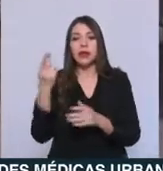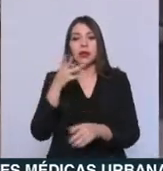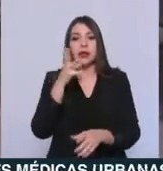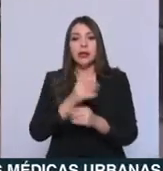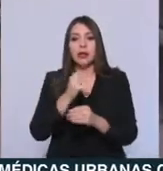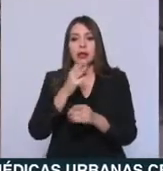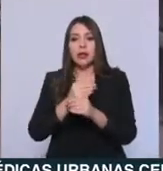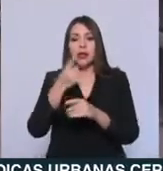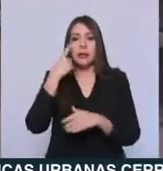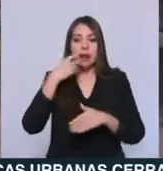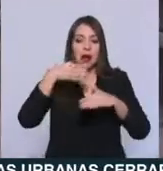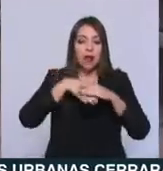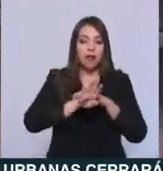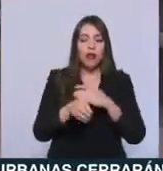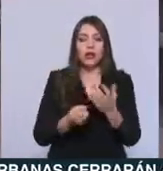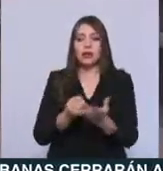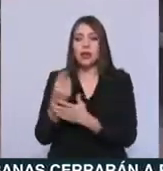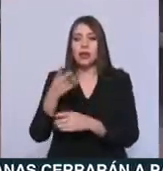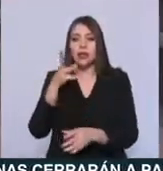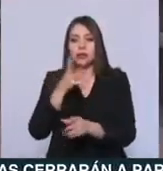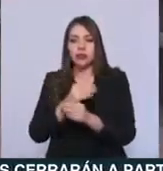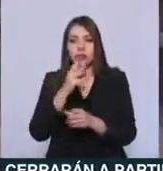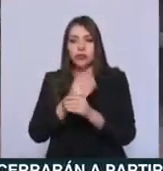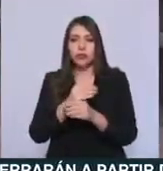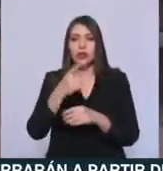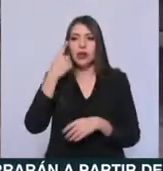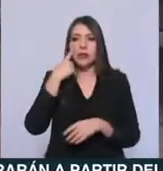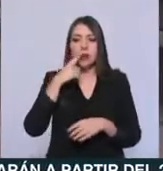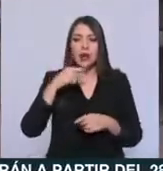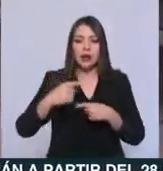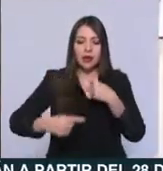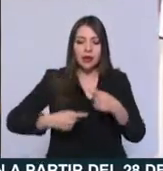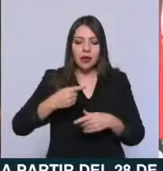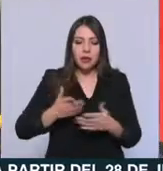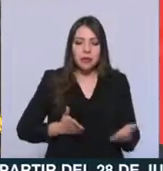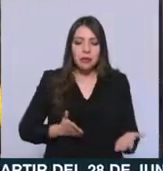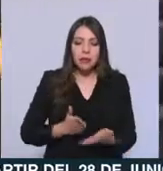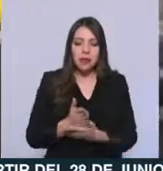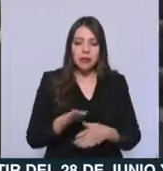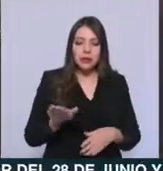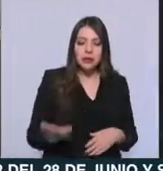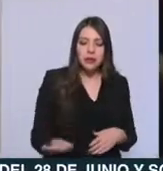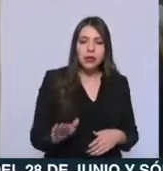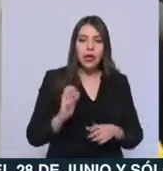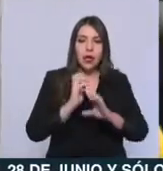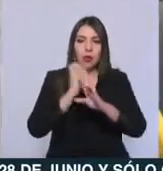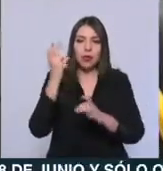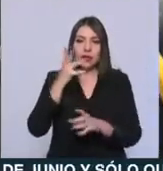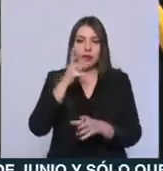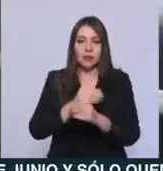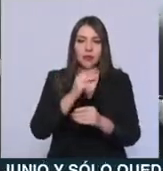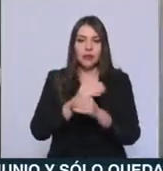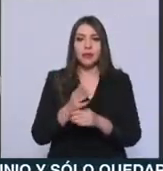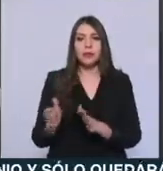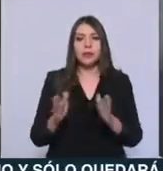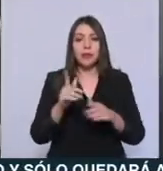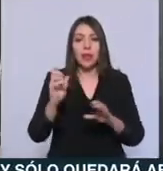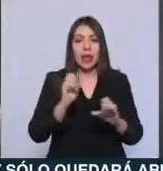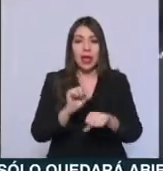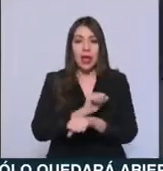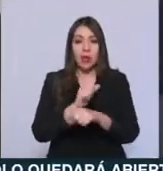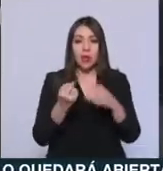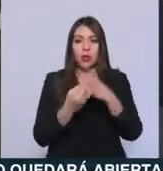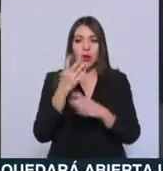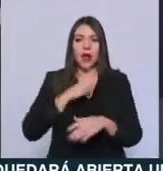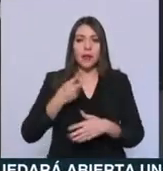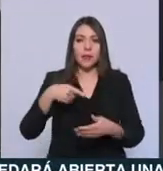en entradas y salidas de estaciones, máquinas de acceso y autobuses. Las unidades nuevas cuentan con cámaras de seguridad, son